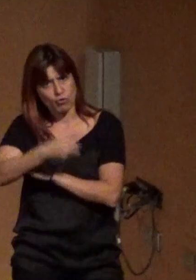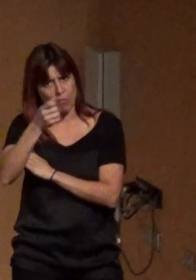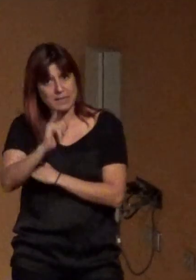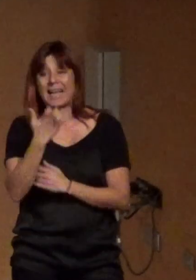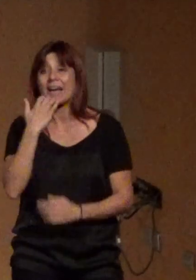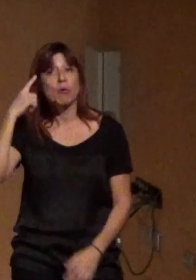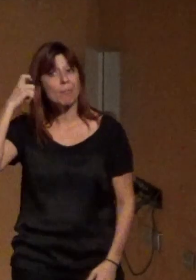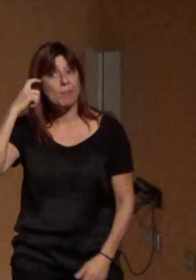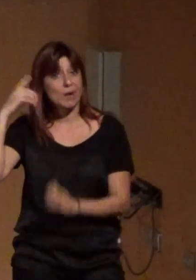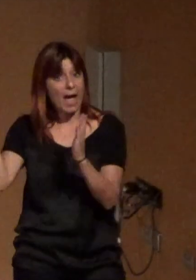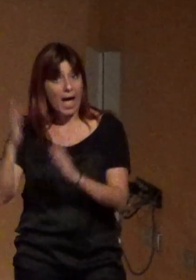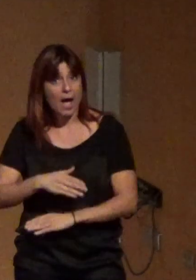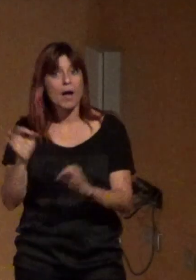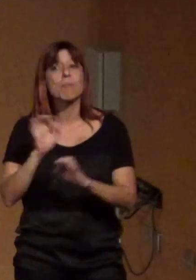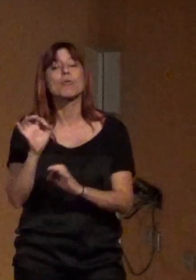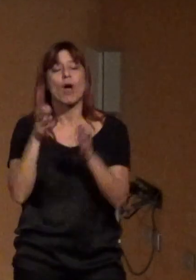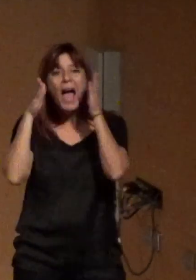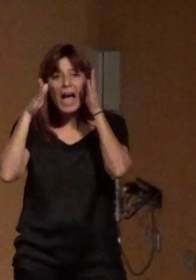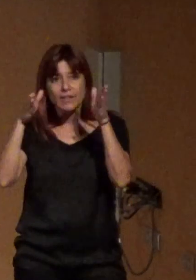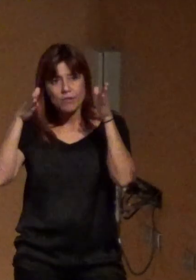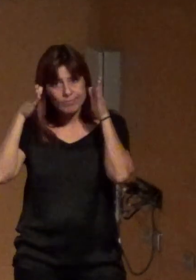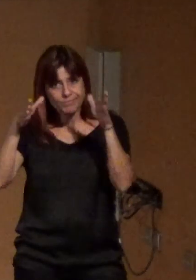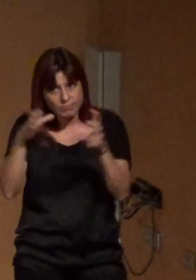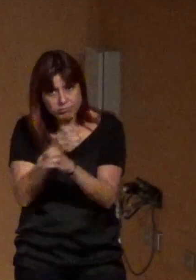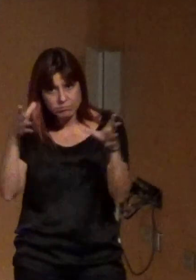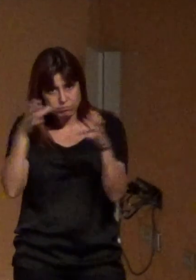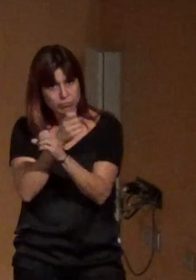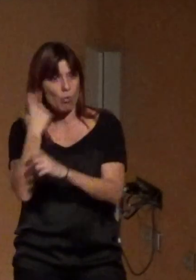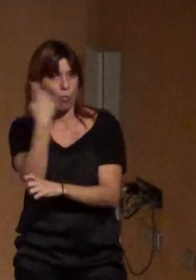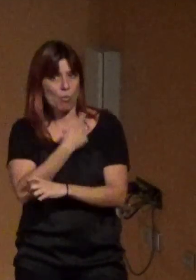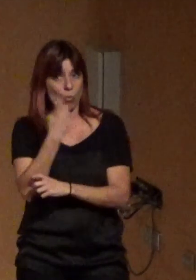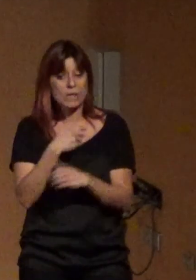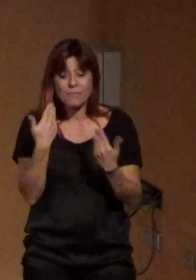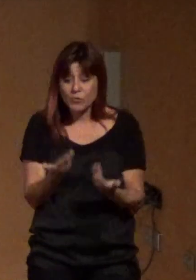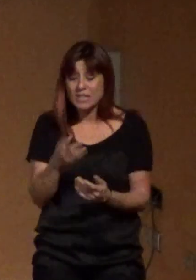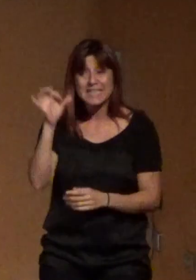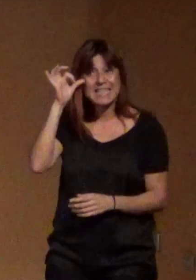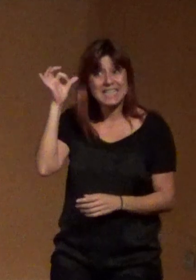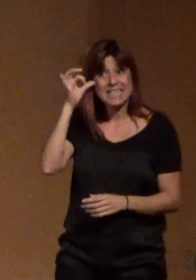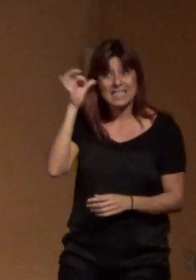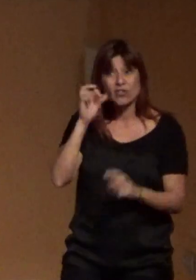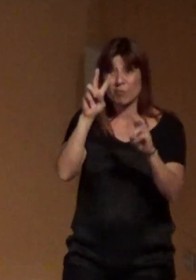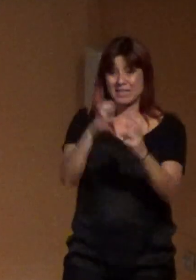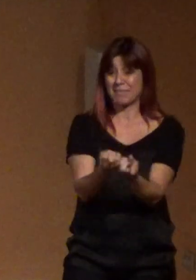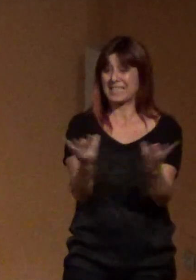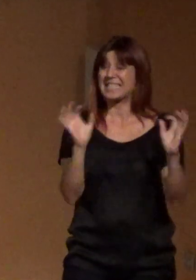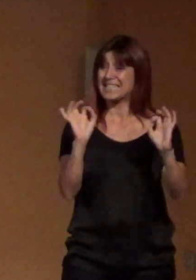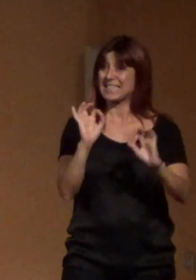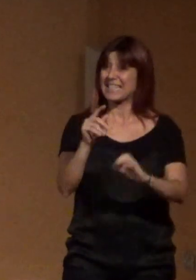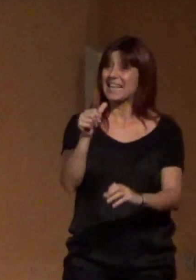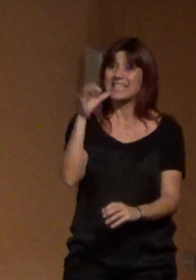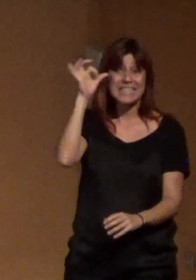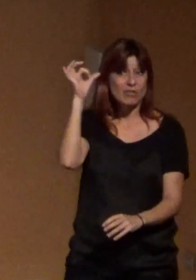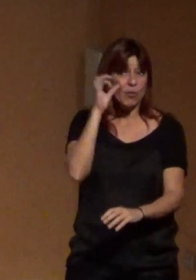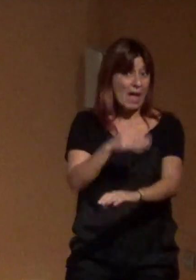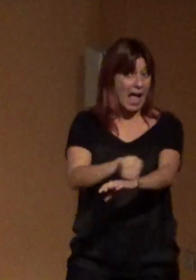memoria y déficit de atención, ¿no? Entonces hay que recordar que en los síndromes del espectro del alcohol fetal el 90% cubriría